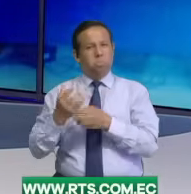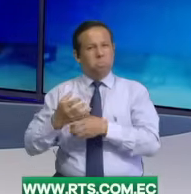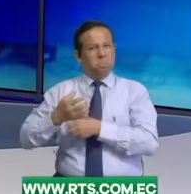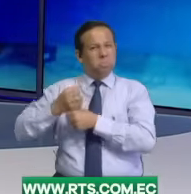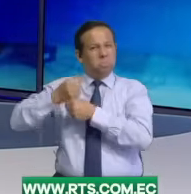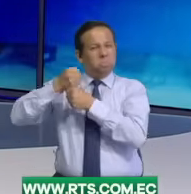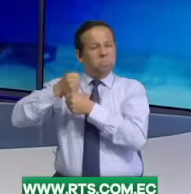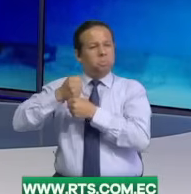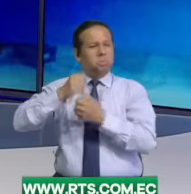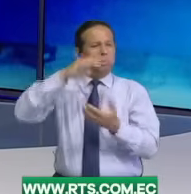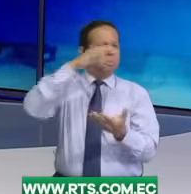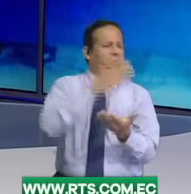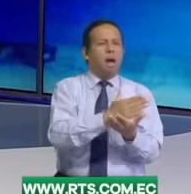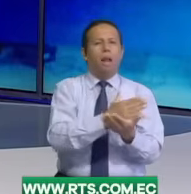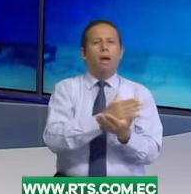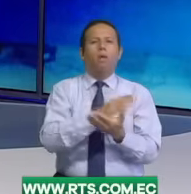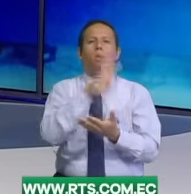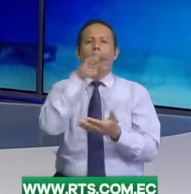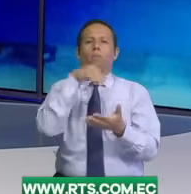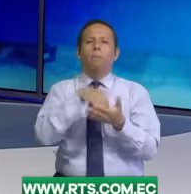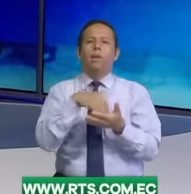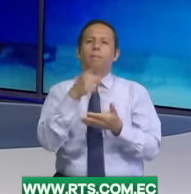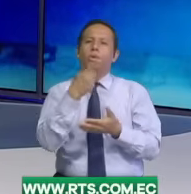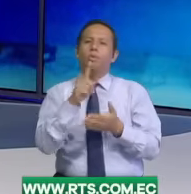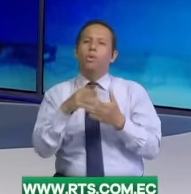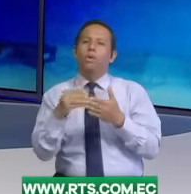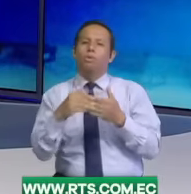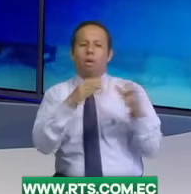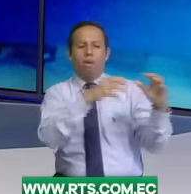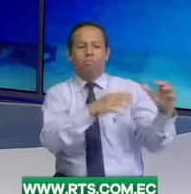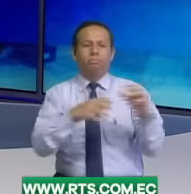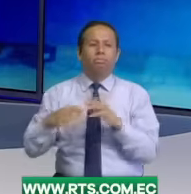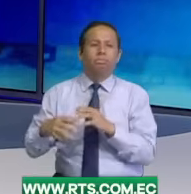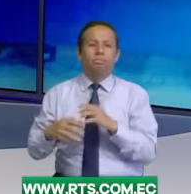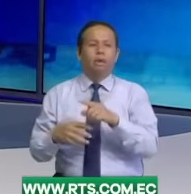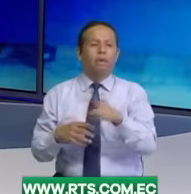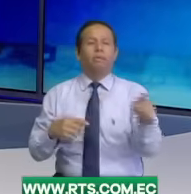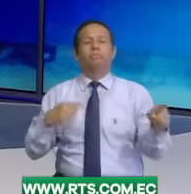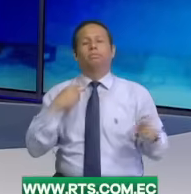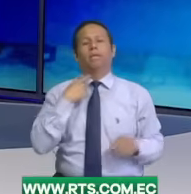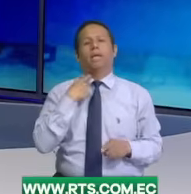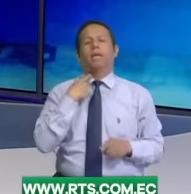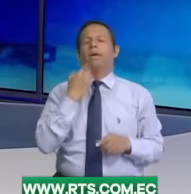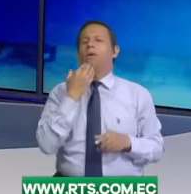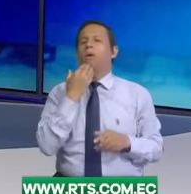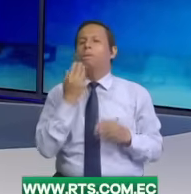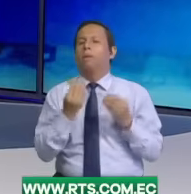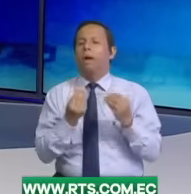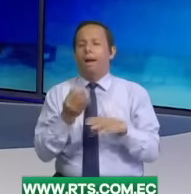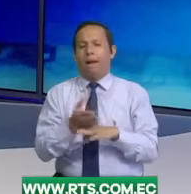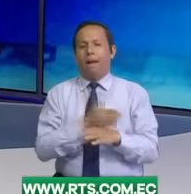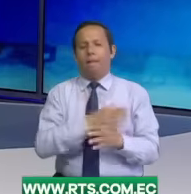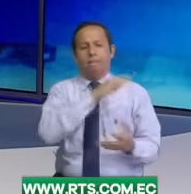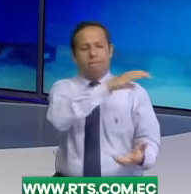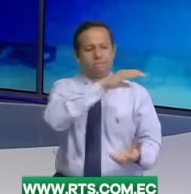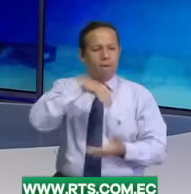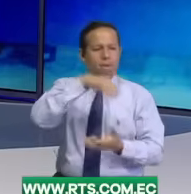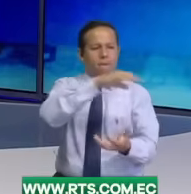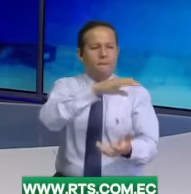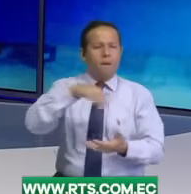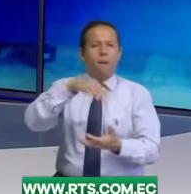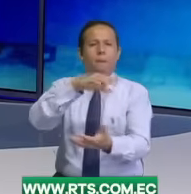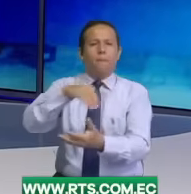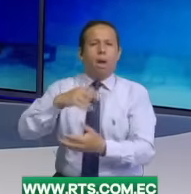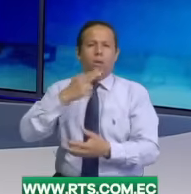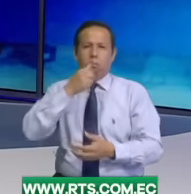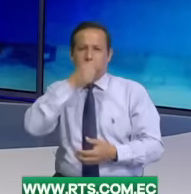4.000 millones de dólares es lo que reporta el bloque de seguridad en lo que va del año. Esto correspondería a la incautación de estupefacientes y